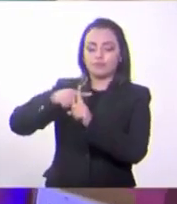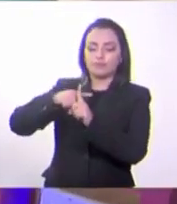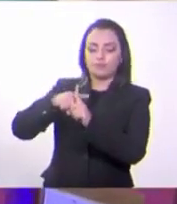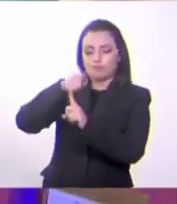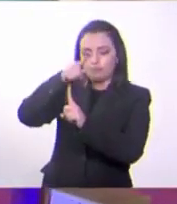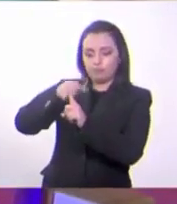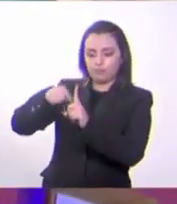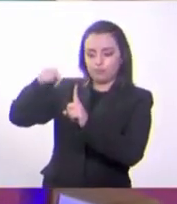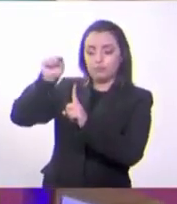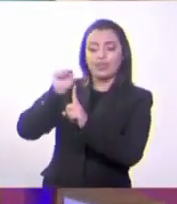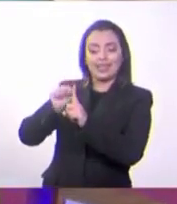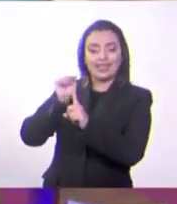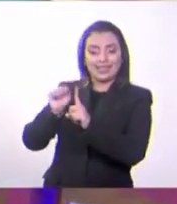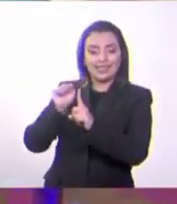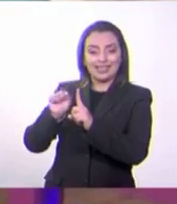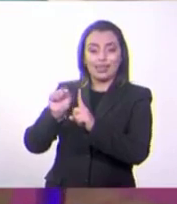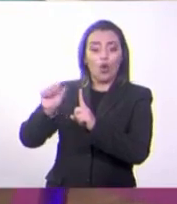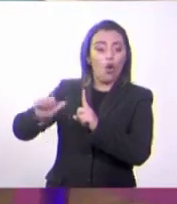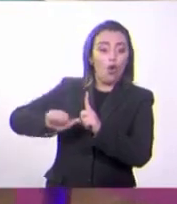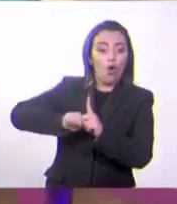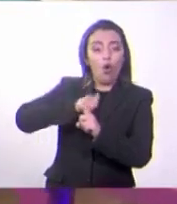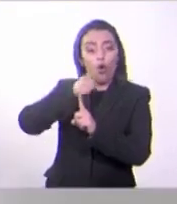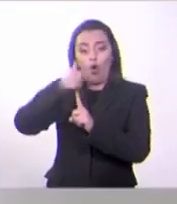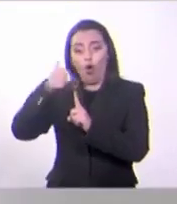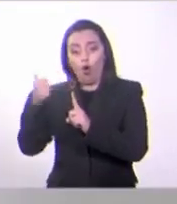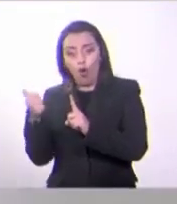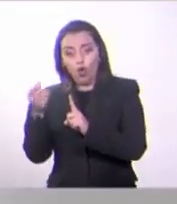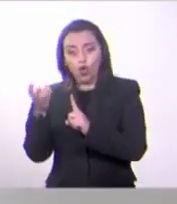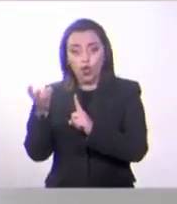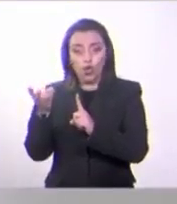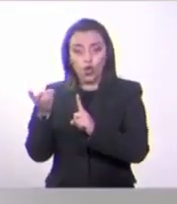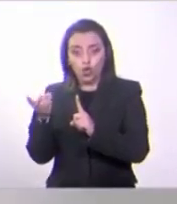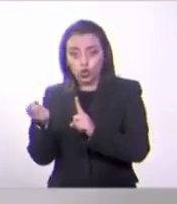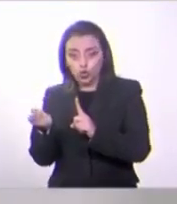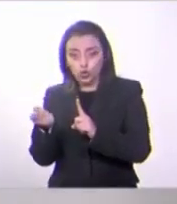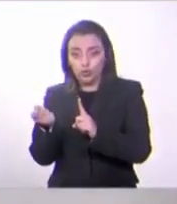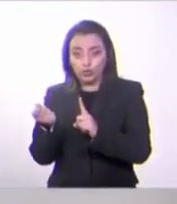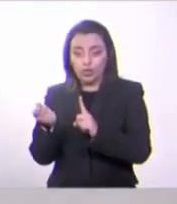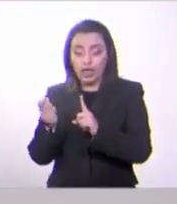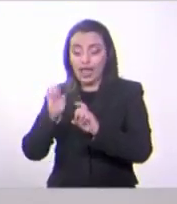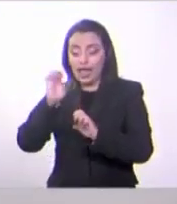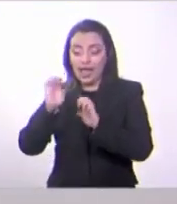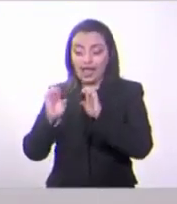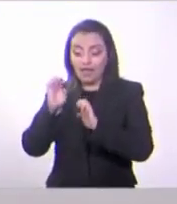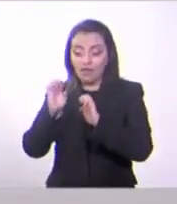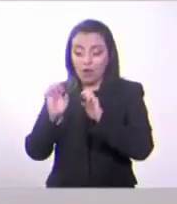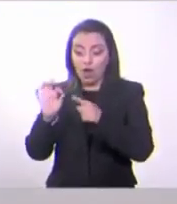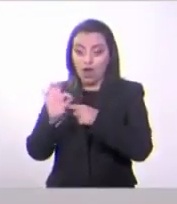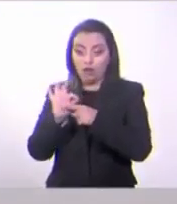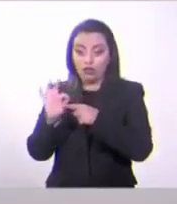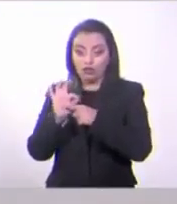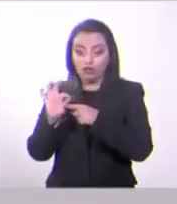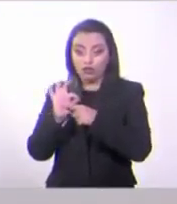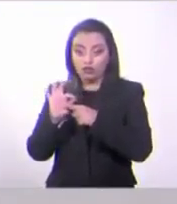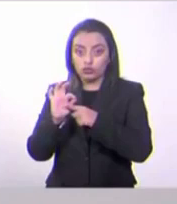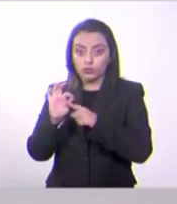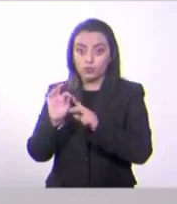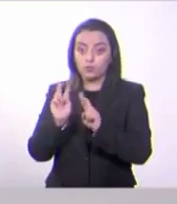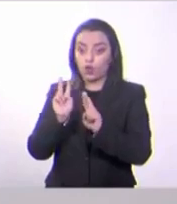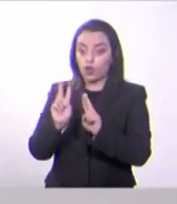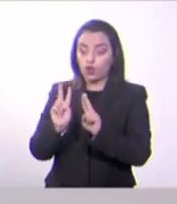en esta parábola, hay otro número tal que al evaluar la función en 2 me dé